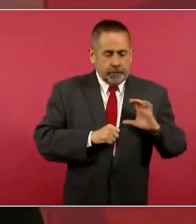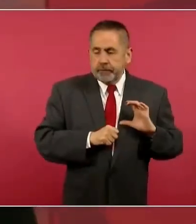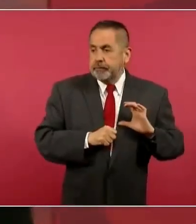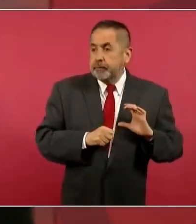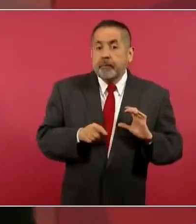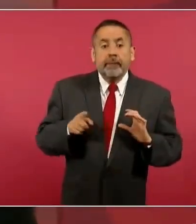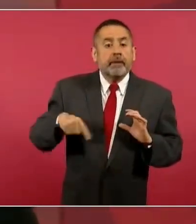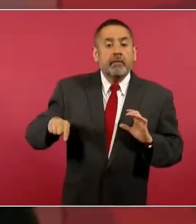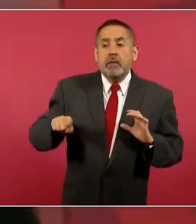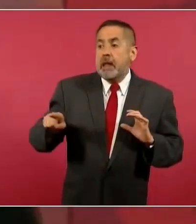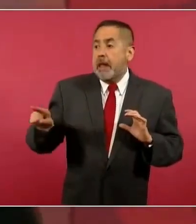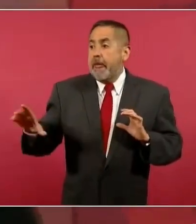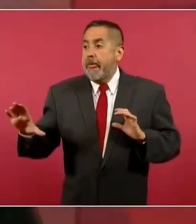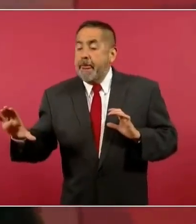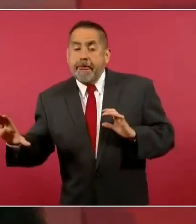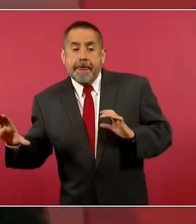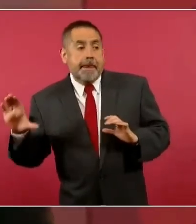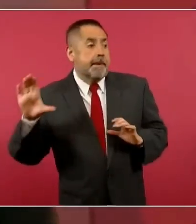que se rescatan